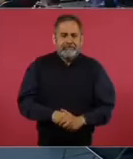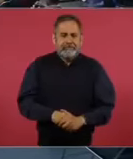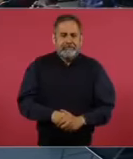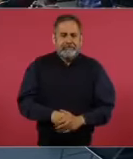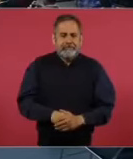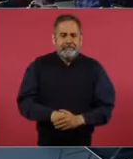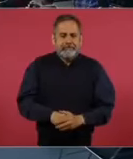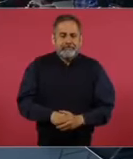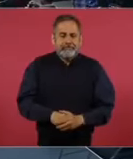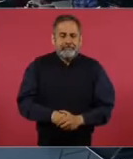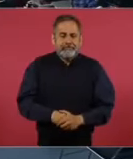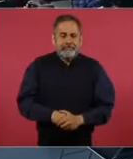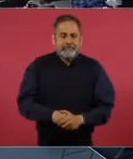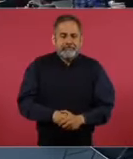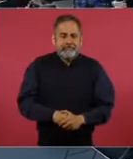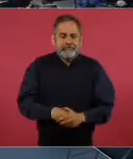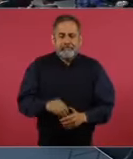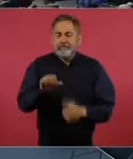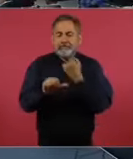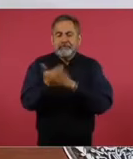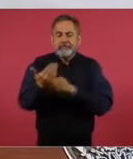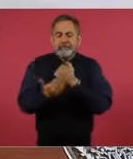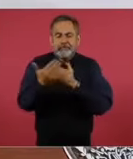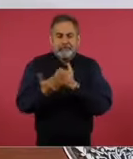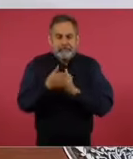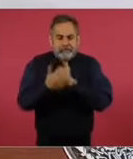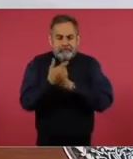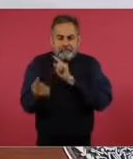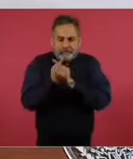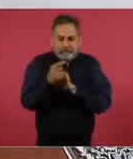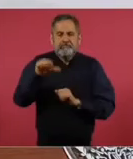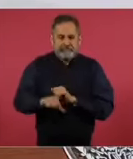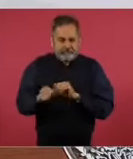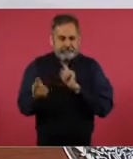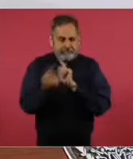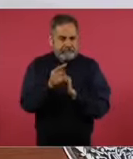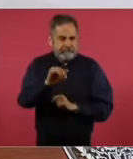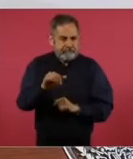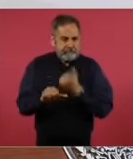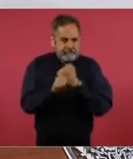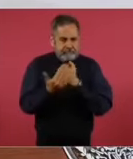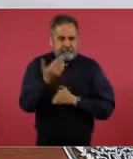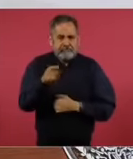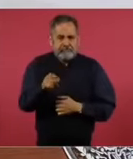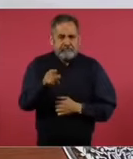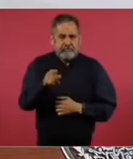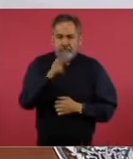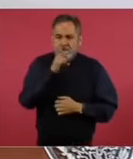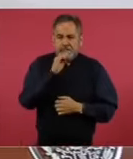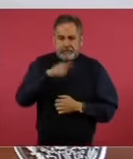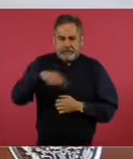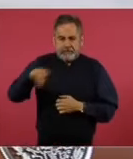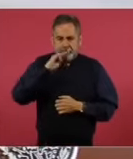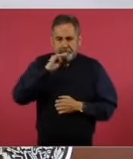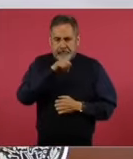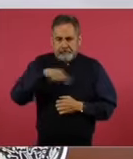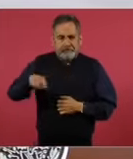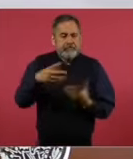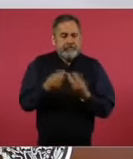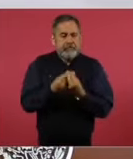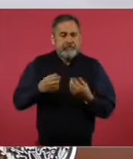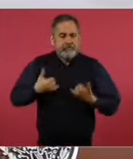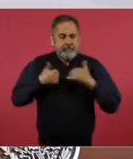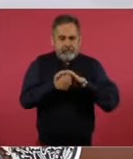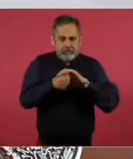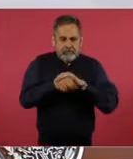madres de los jóvenes normalistas? A las 11 los voy a recibir hoy a padres y madres de los jóvenes